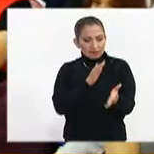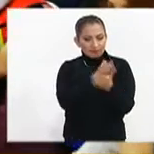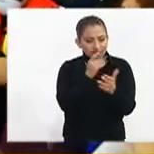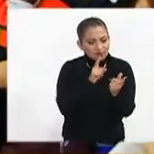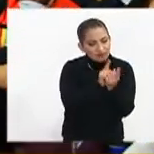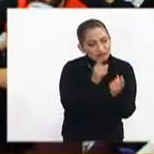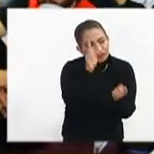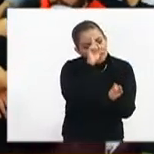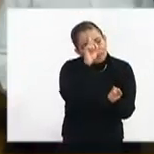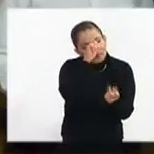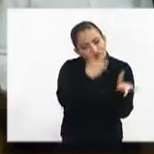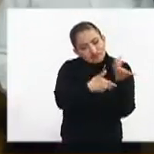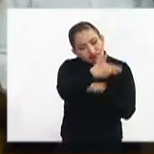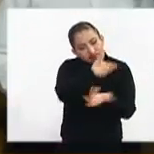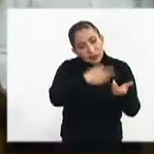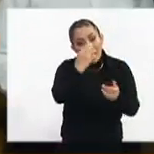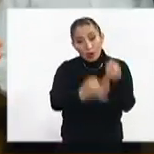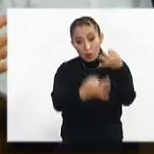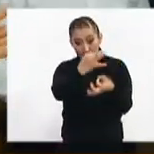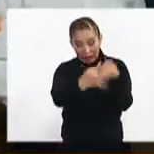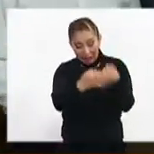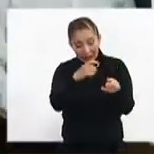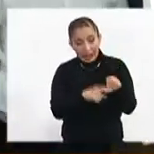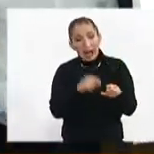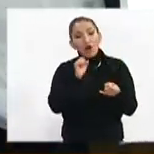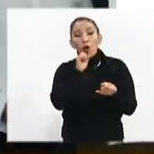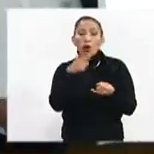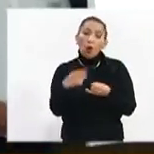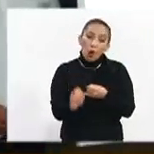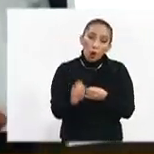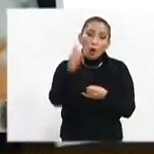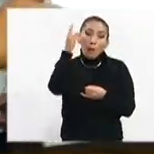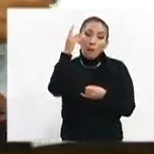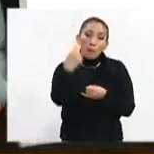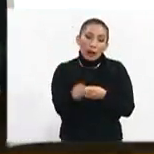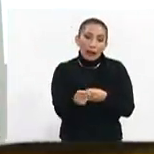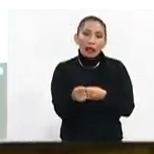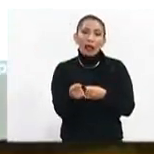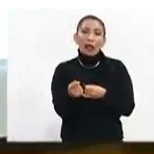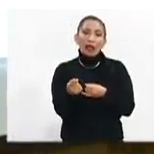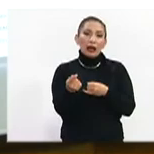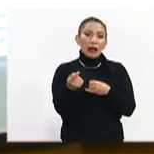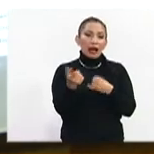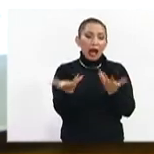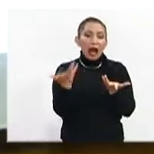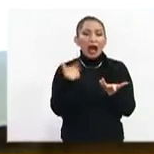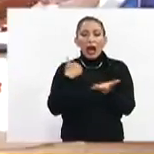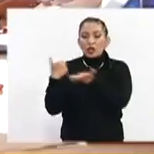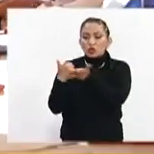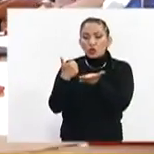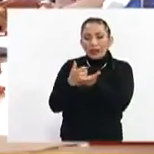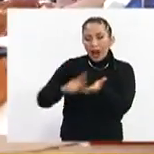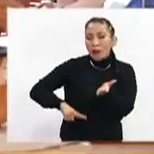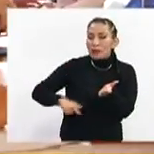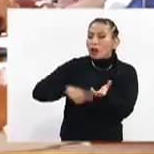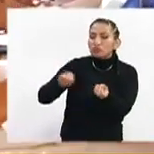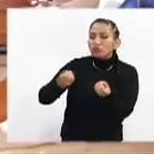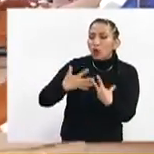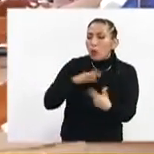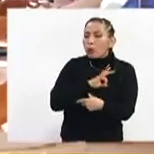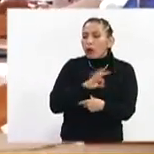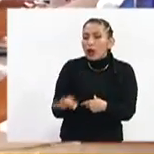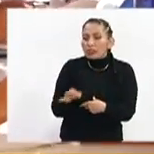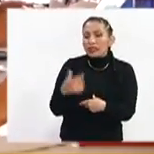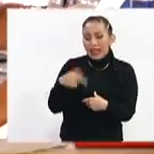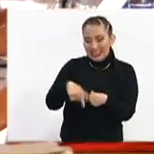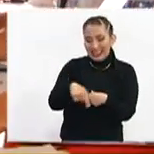ya sea para recibir asesoría jurídica y para ver incluso las ayudas que el gobierno del DF